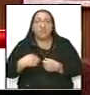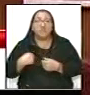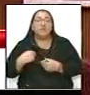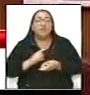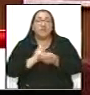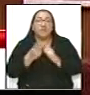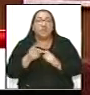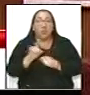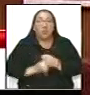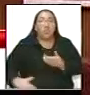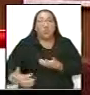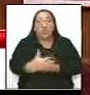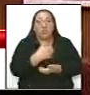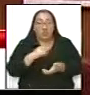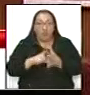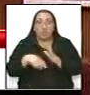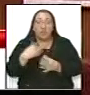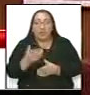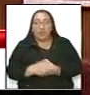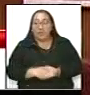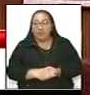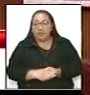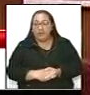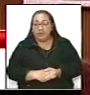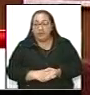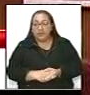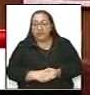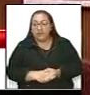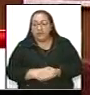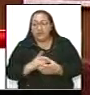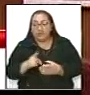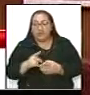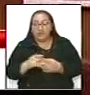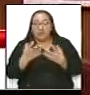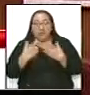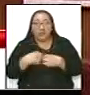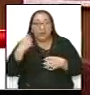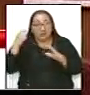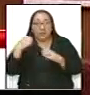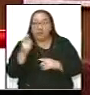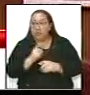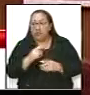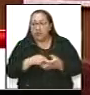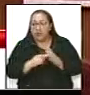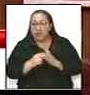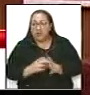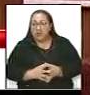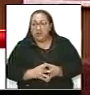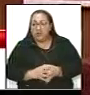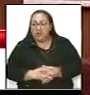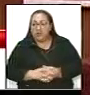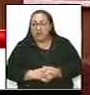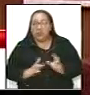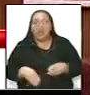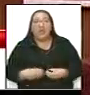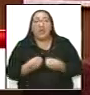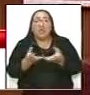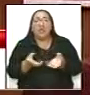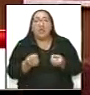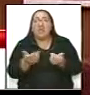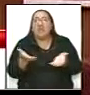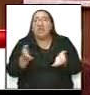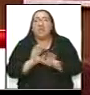en utilidades. Eso es la industria cinematográfica. No es una cuestión que hay que dar